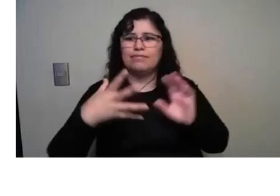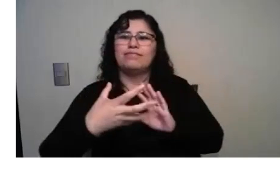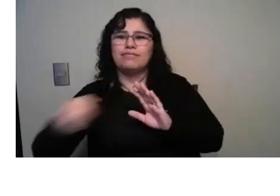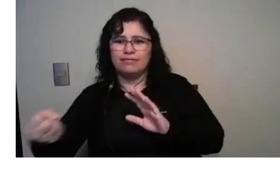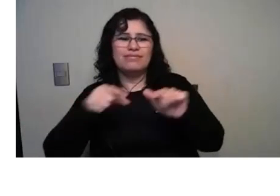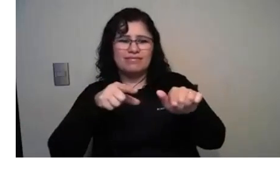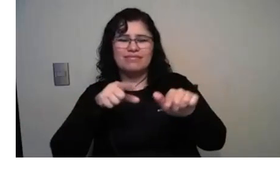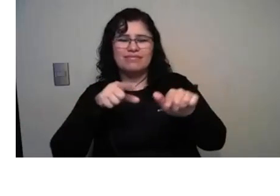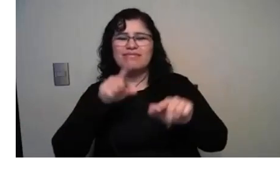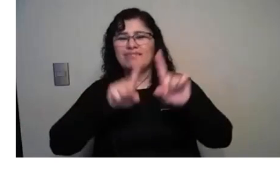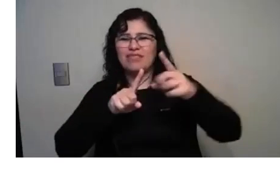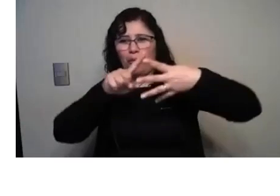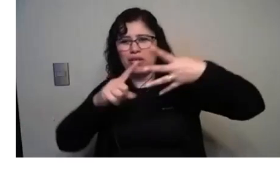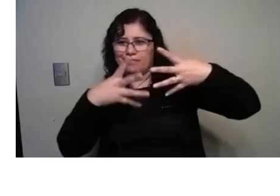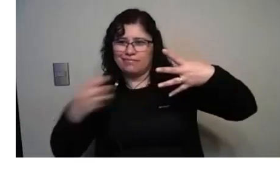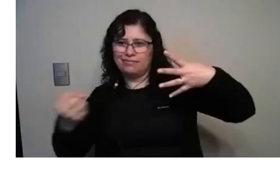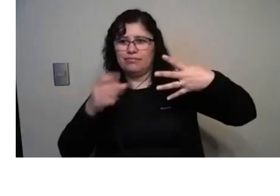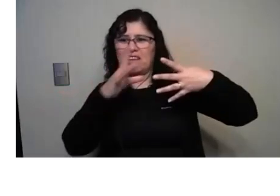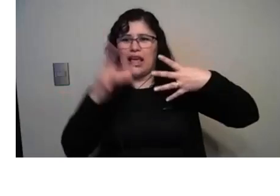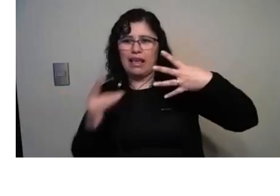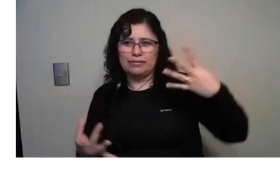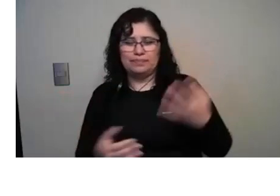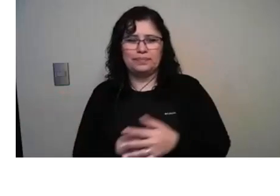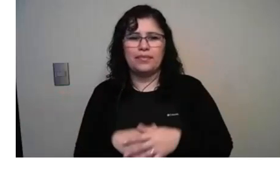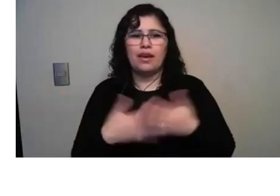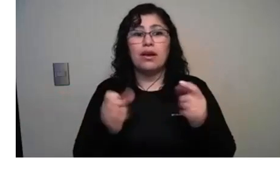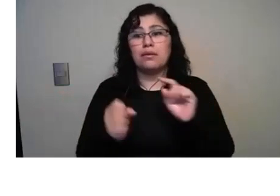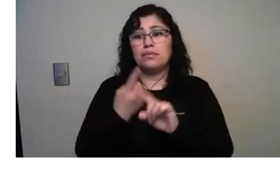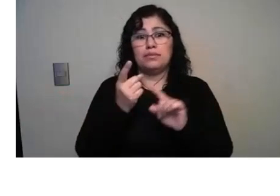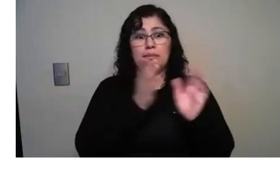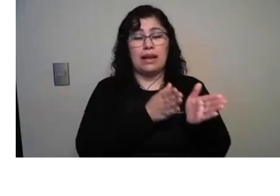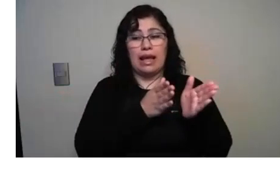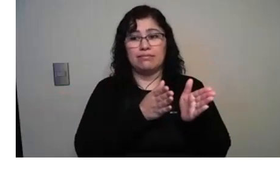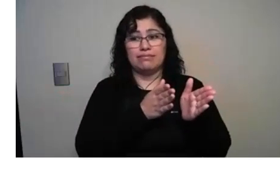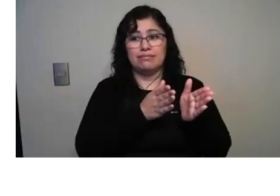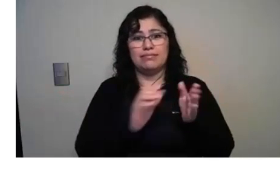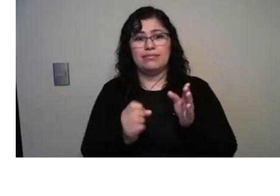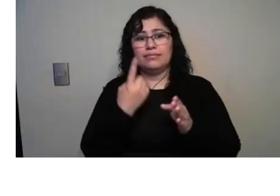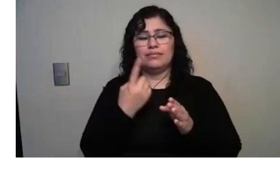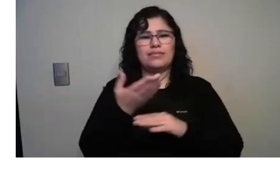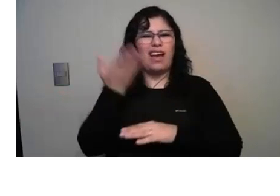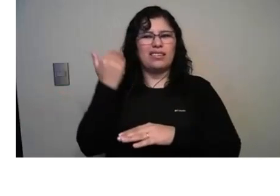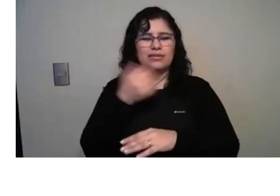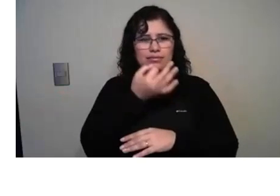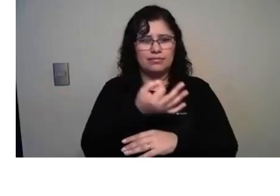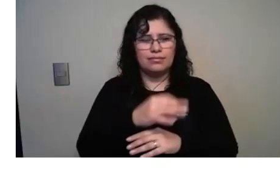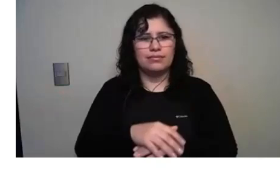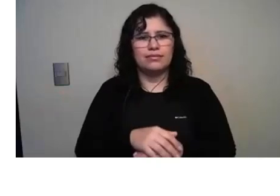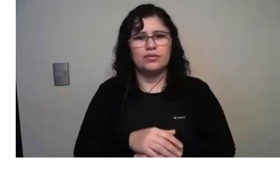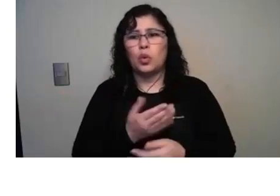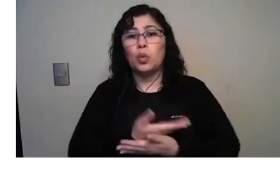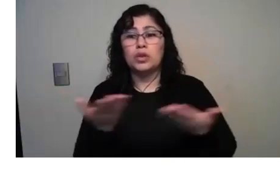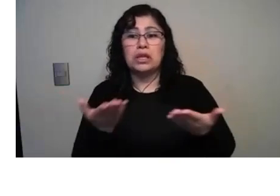Ahora, en esta primera etapa, como yo les mencioné, la idea es que ustedes